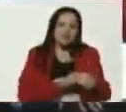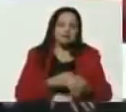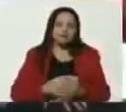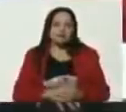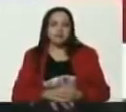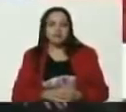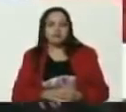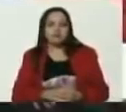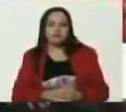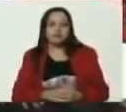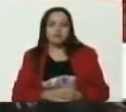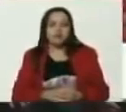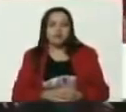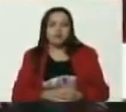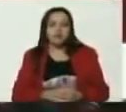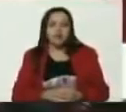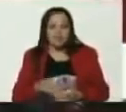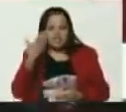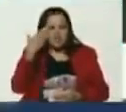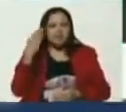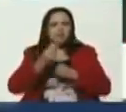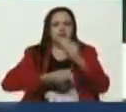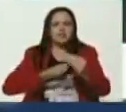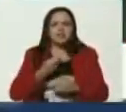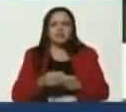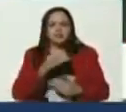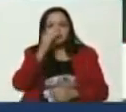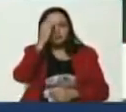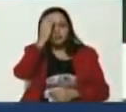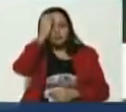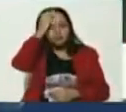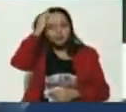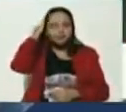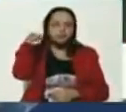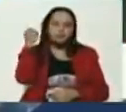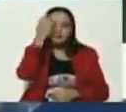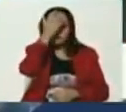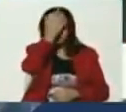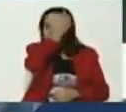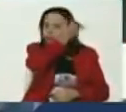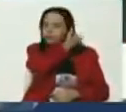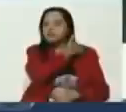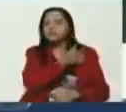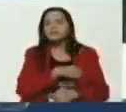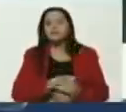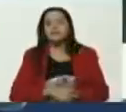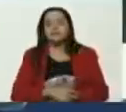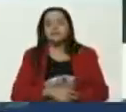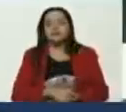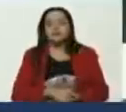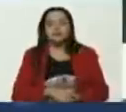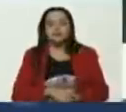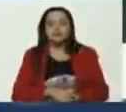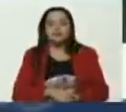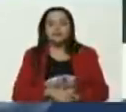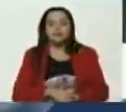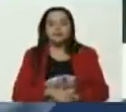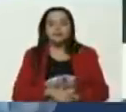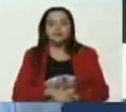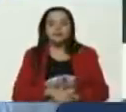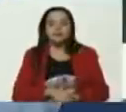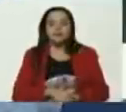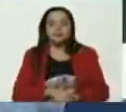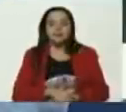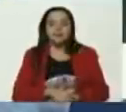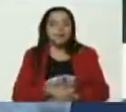hermanas. Nosotros sabemos hacerlo. Y aquí, en verdad, deberíamos, esto no debemos caer en ningún tipo